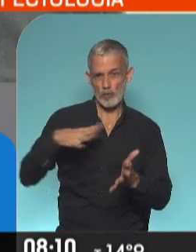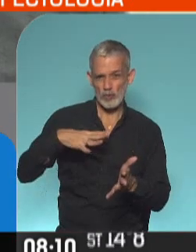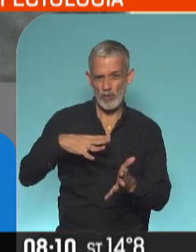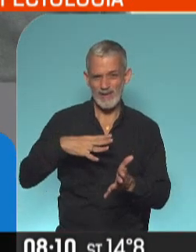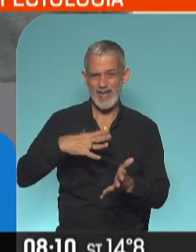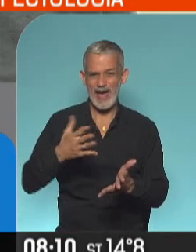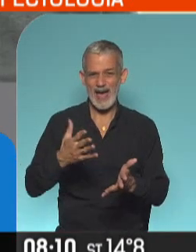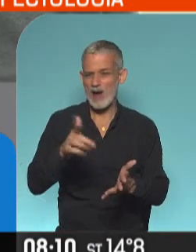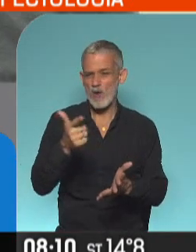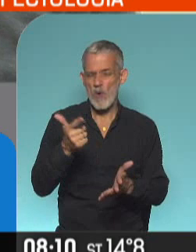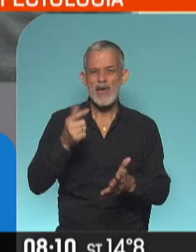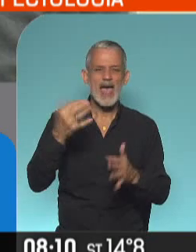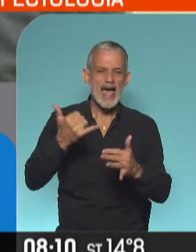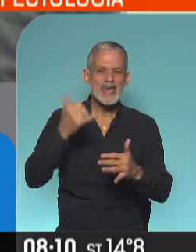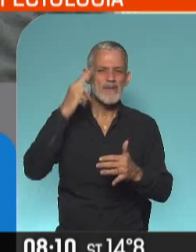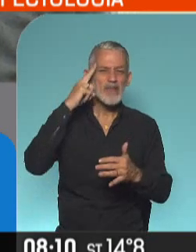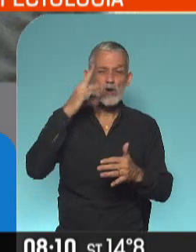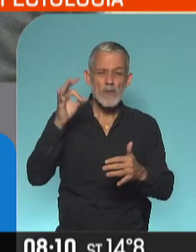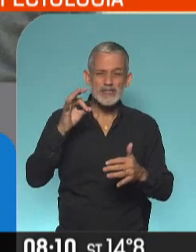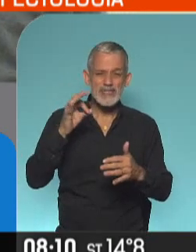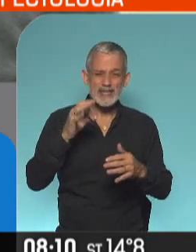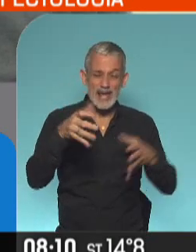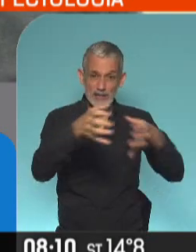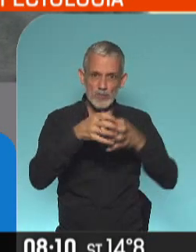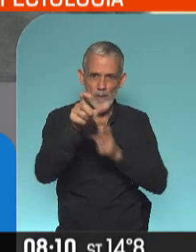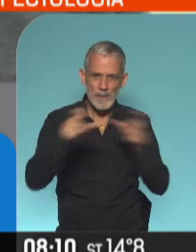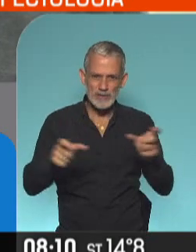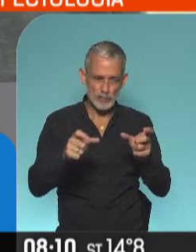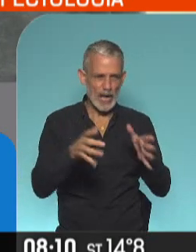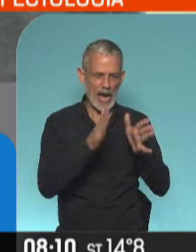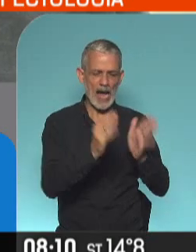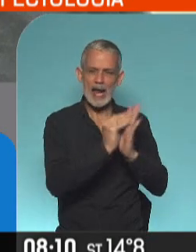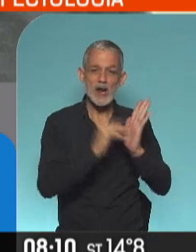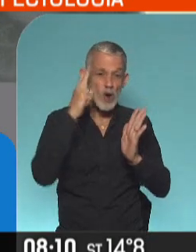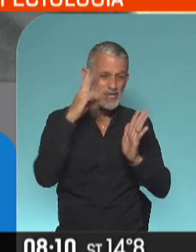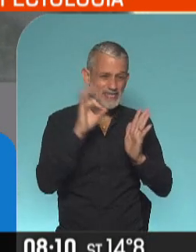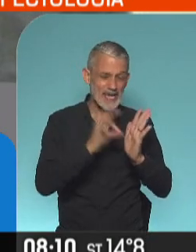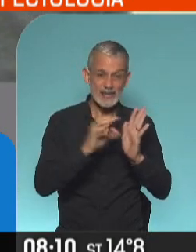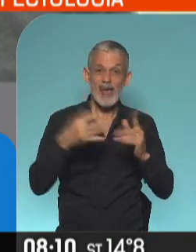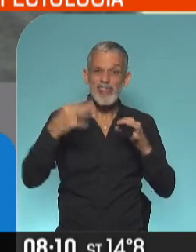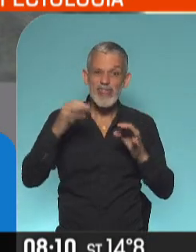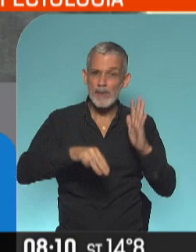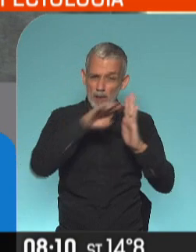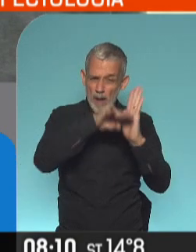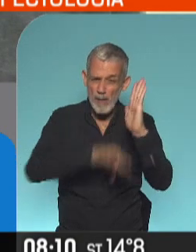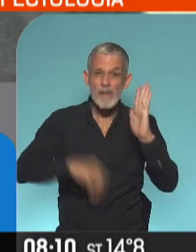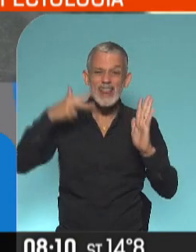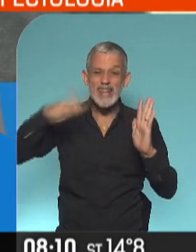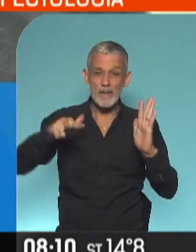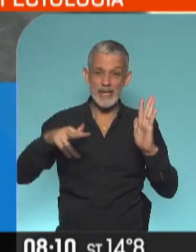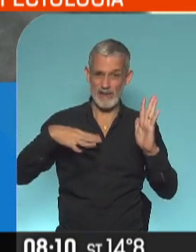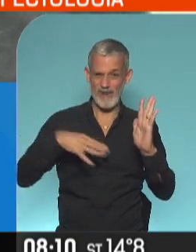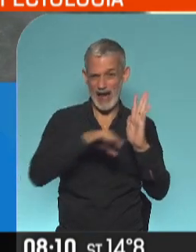con 900 de las 3.000 personas que están enroladas en el estudio de vacuna Sinopharm,